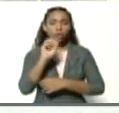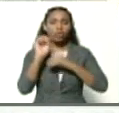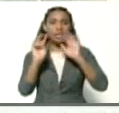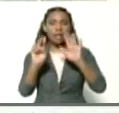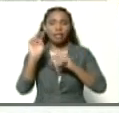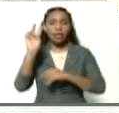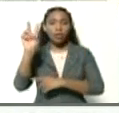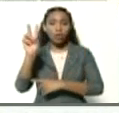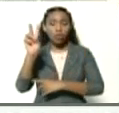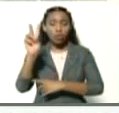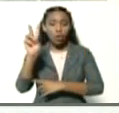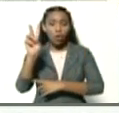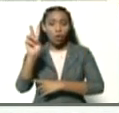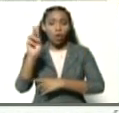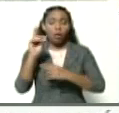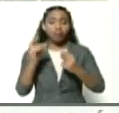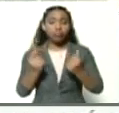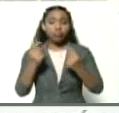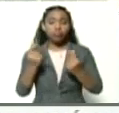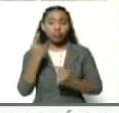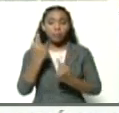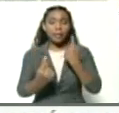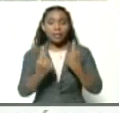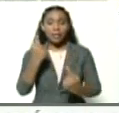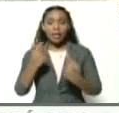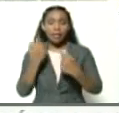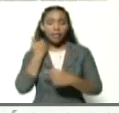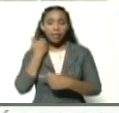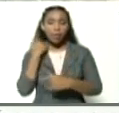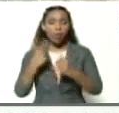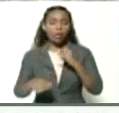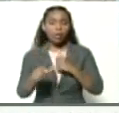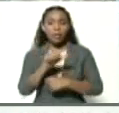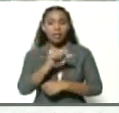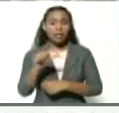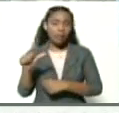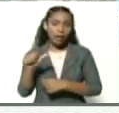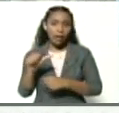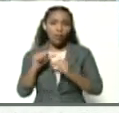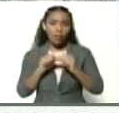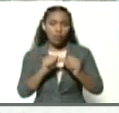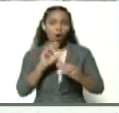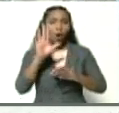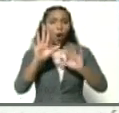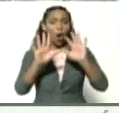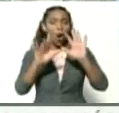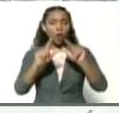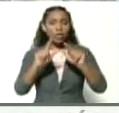13.172 casos activos. En la última semana hemos mantenido en promedio